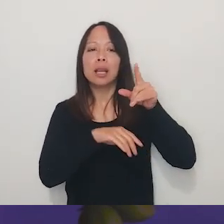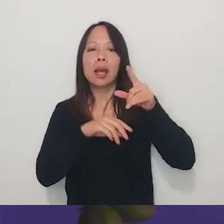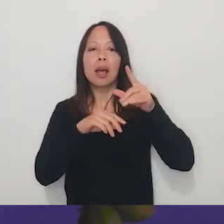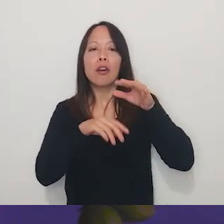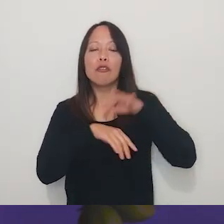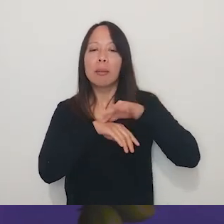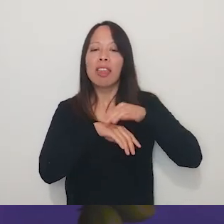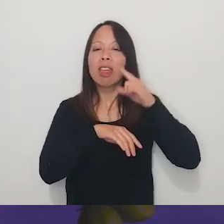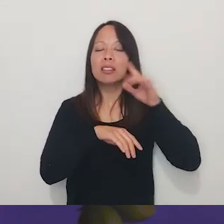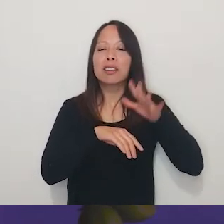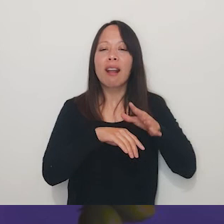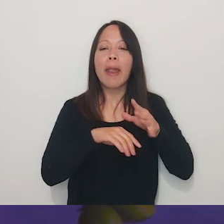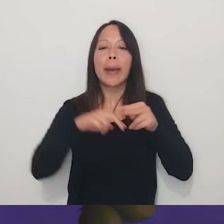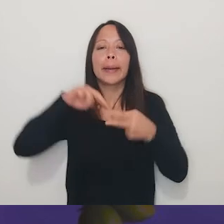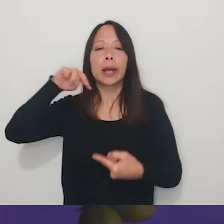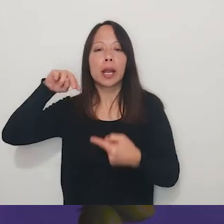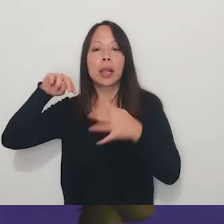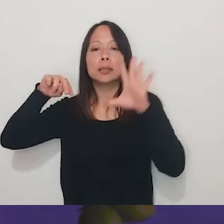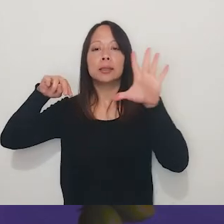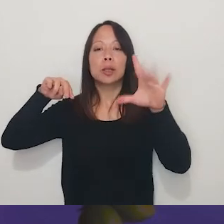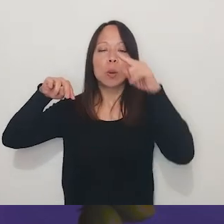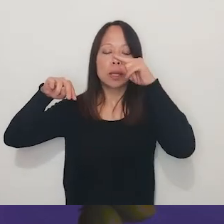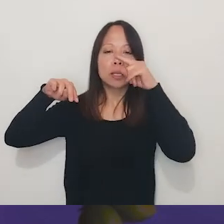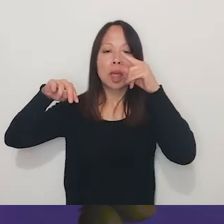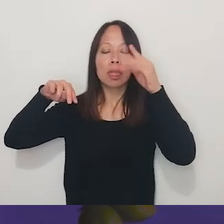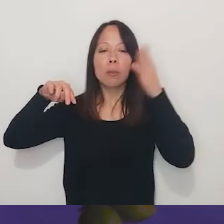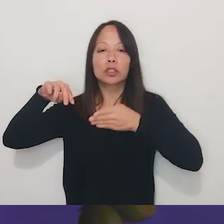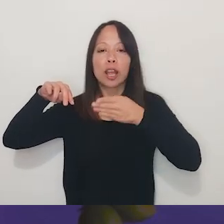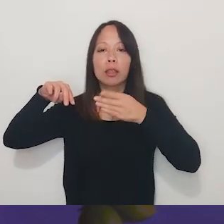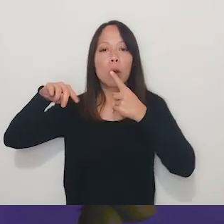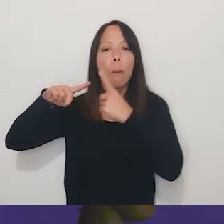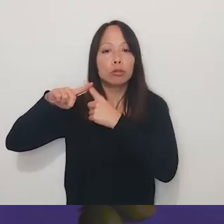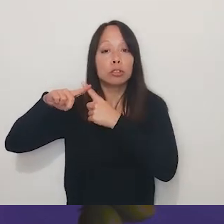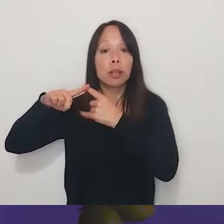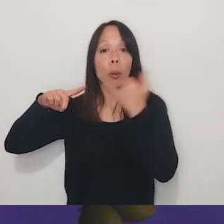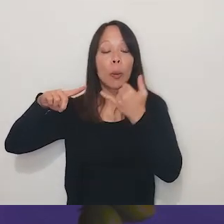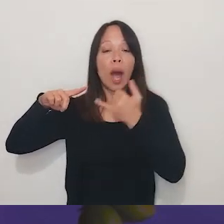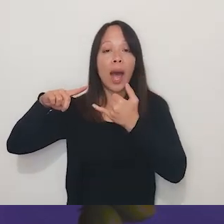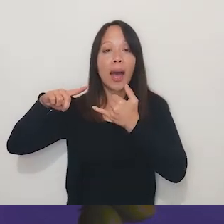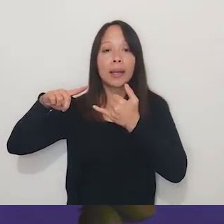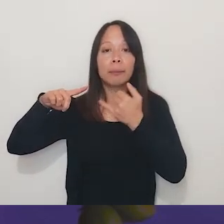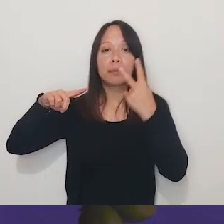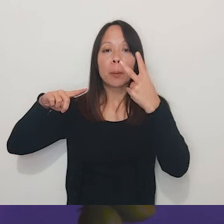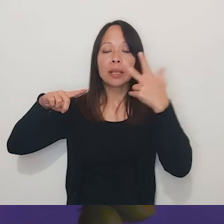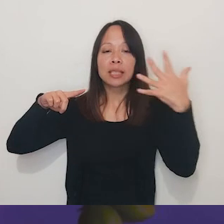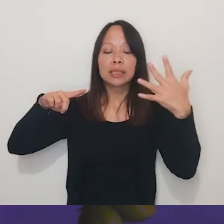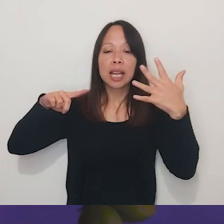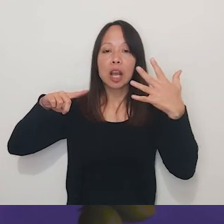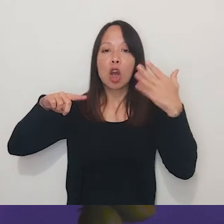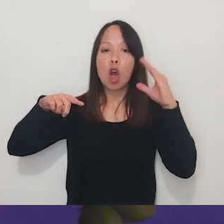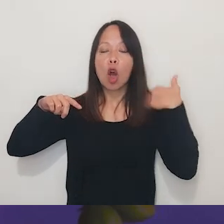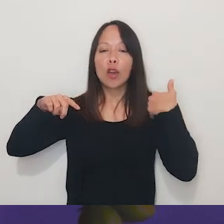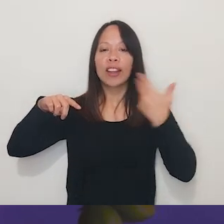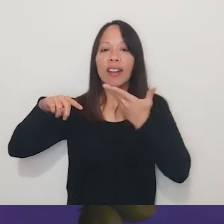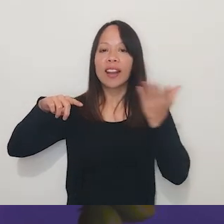genética, 52% de positivos, 35% no esperado, no estaba en la sospecha diagnóstica, 25%